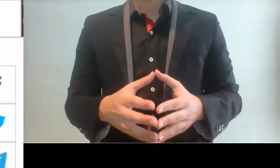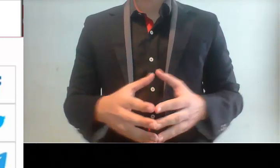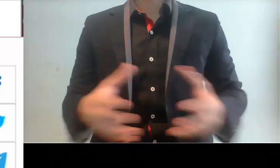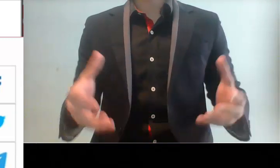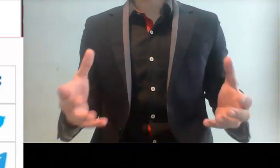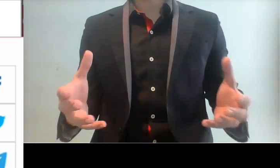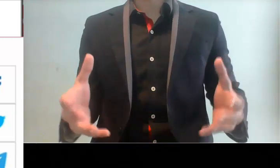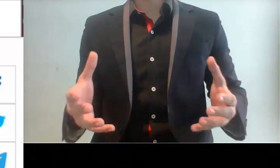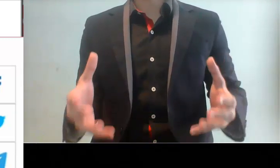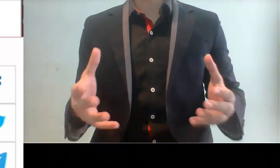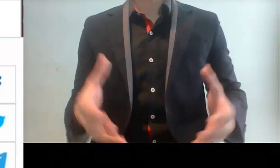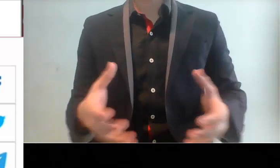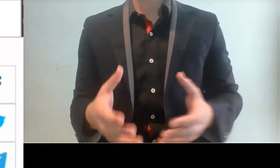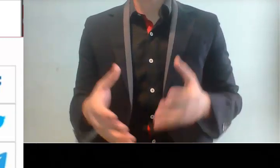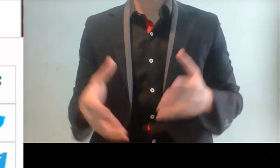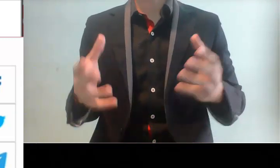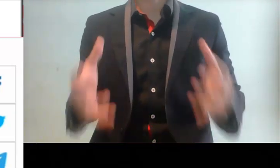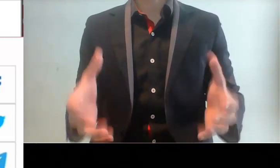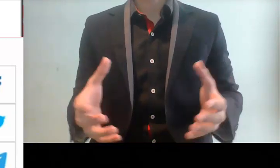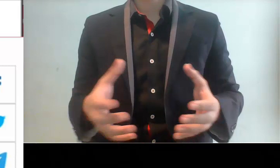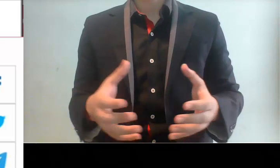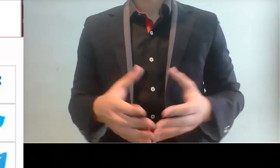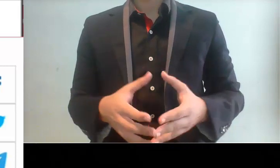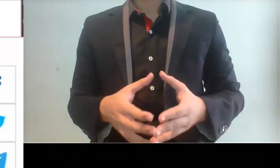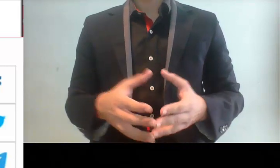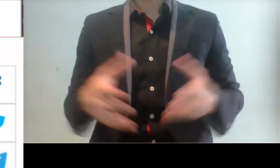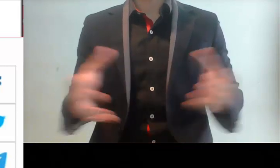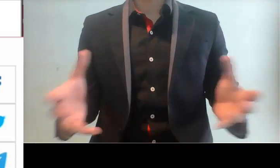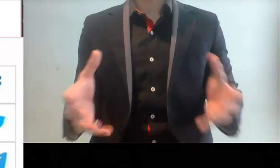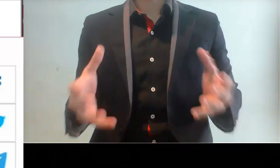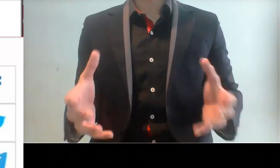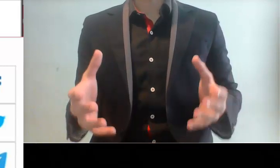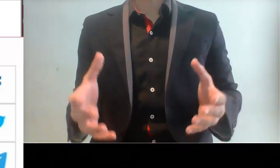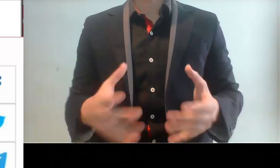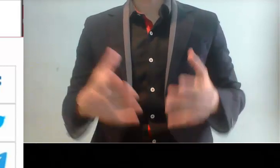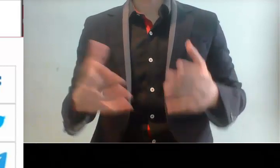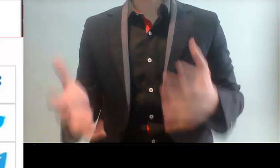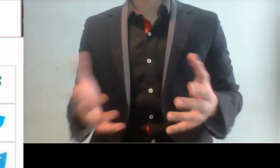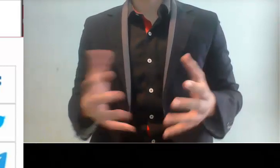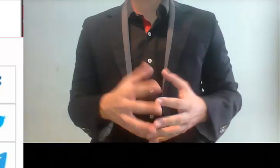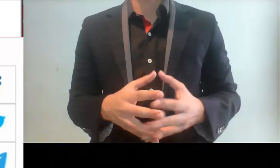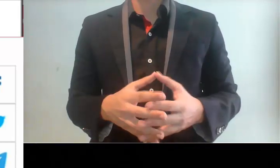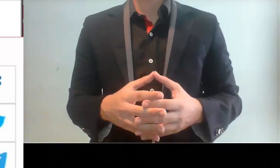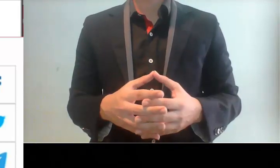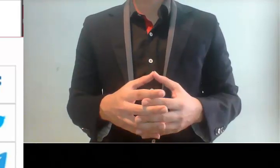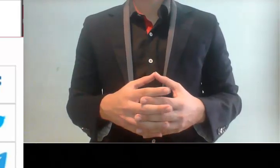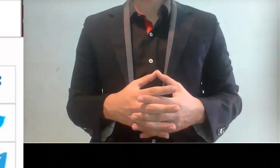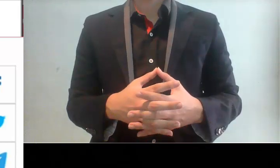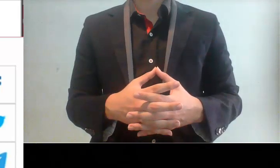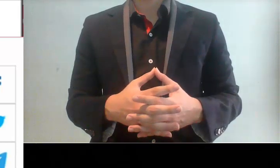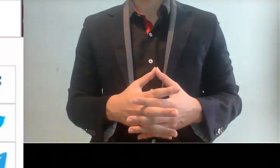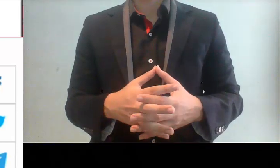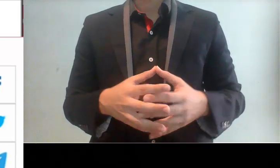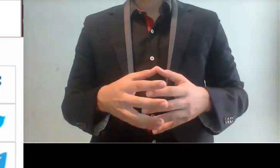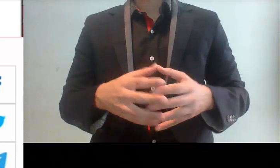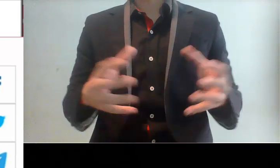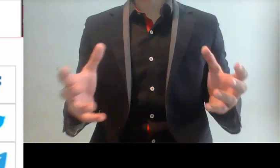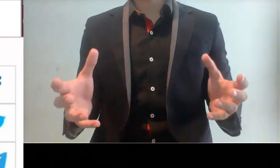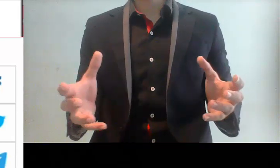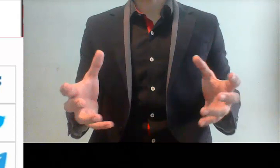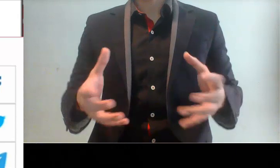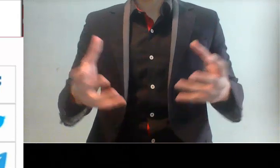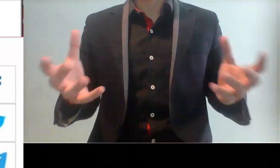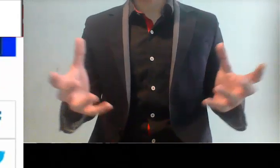servidor principal, lo cual ocasione luego una falla catastrófica que pueda generar básicamente que la democracia se vaya pues al